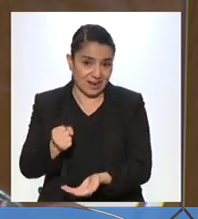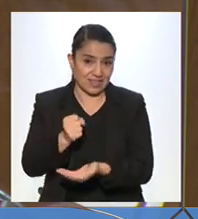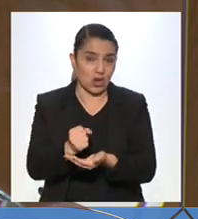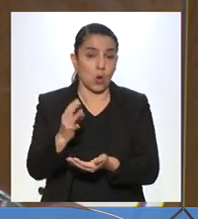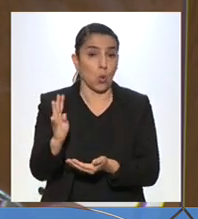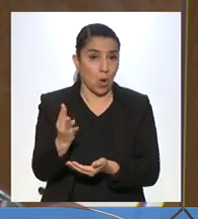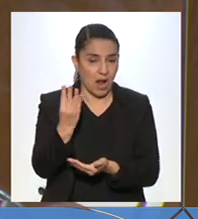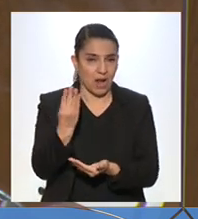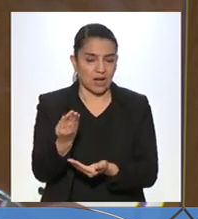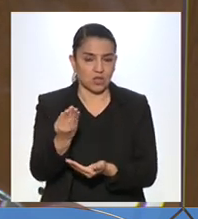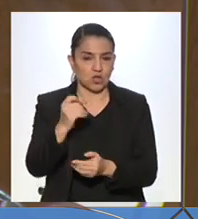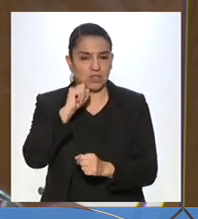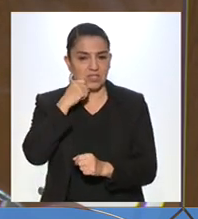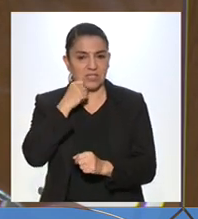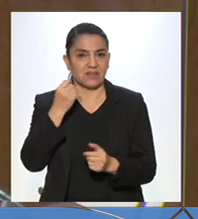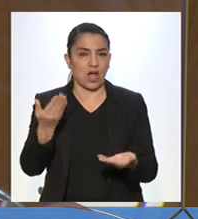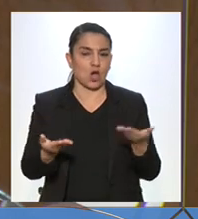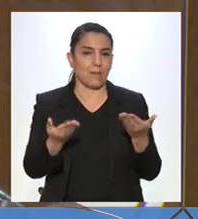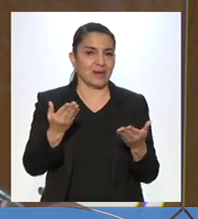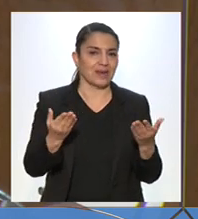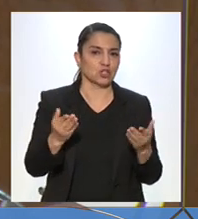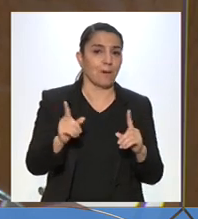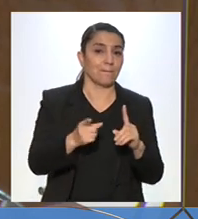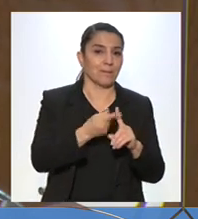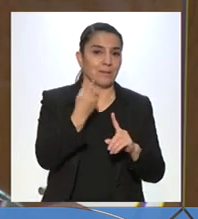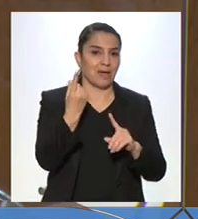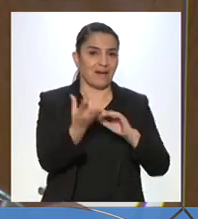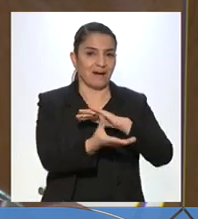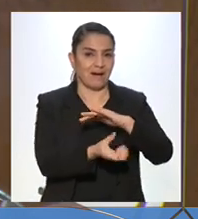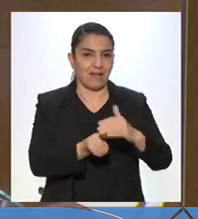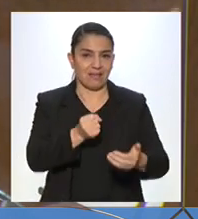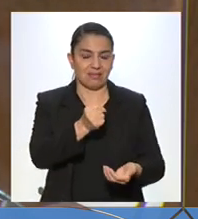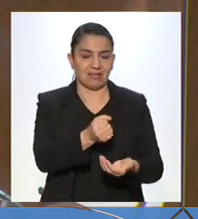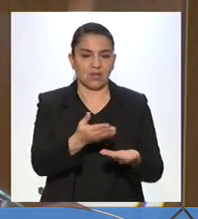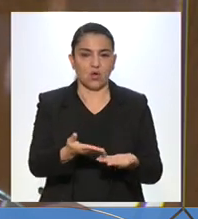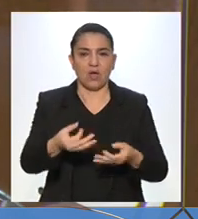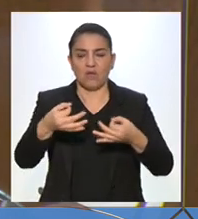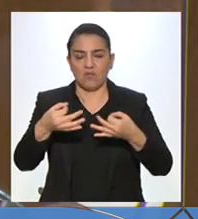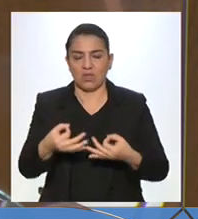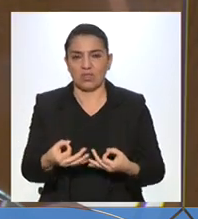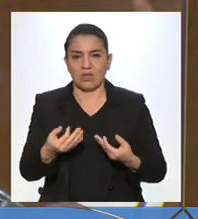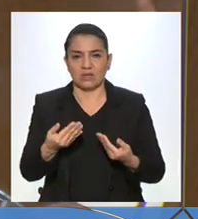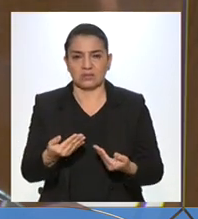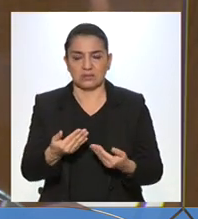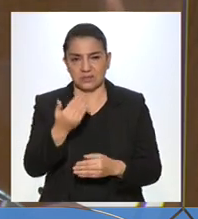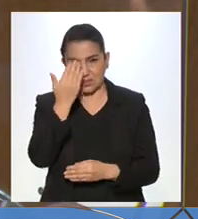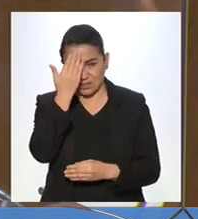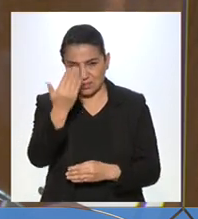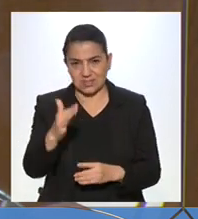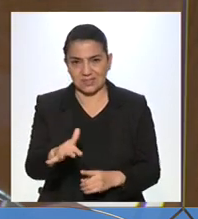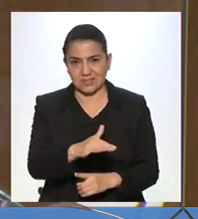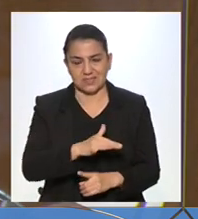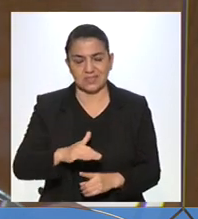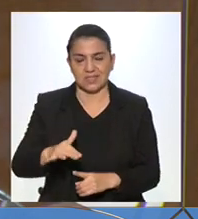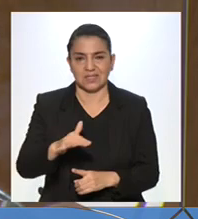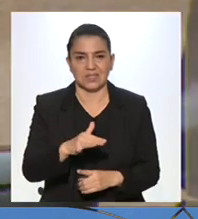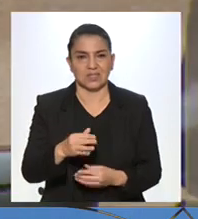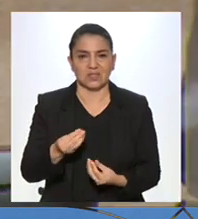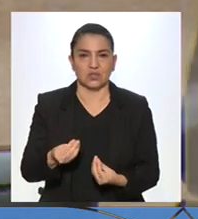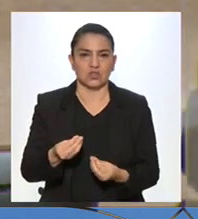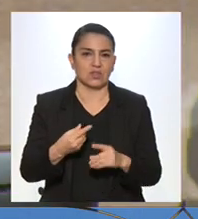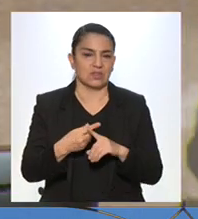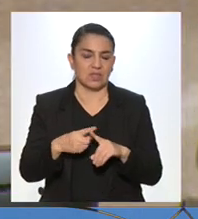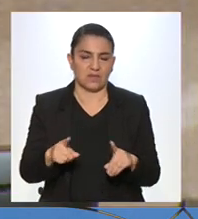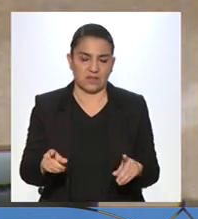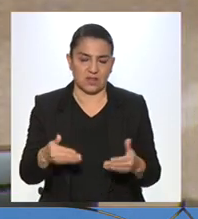con respecto a lo que fue el primero. Por eso, evidentemente que tenemos que enfrentar esta situación de una manera absolutamente